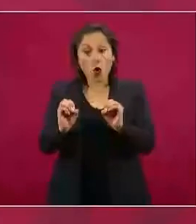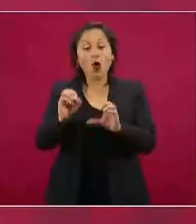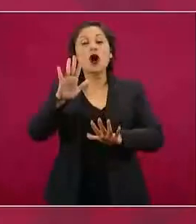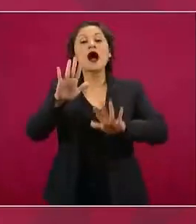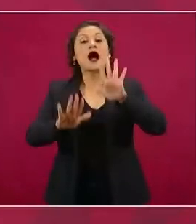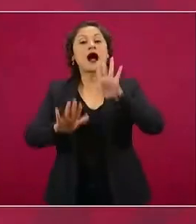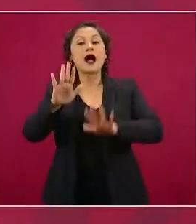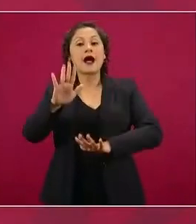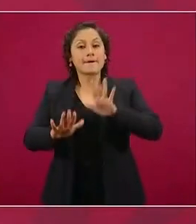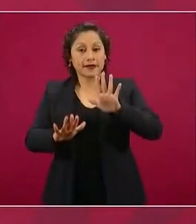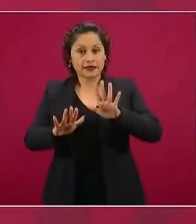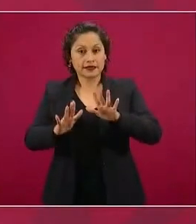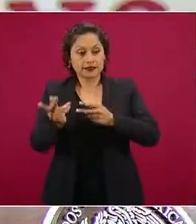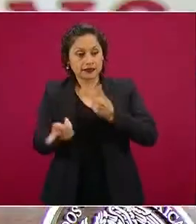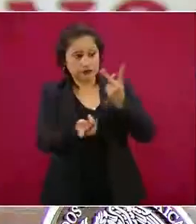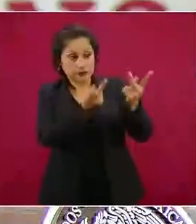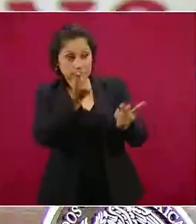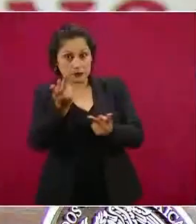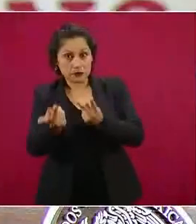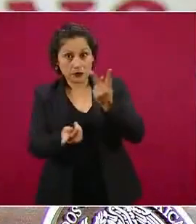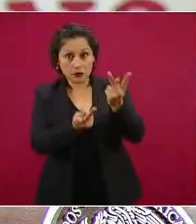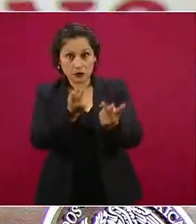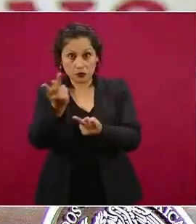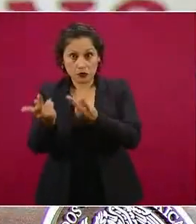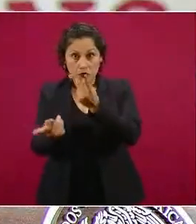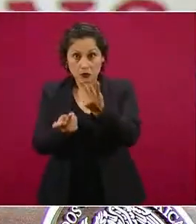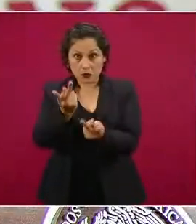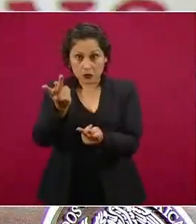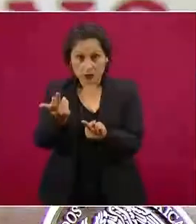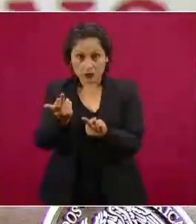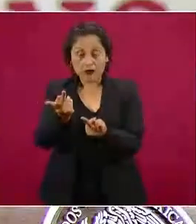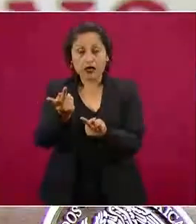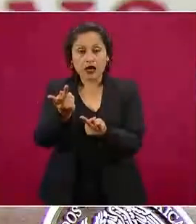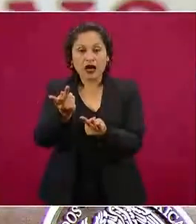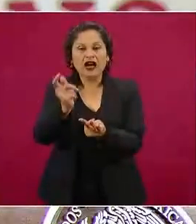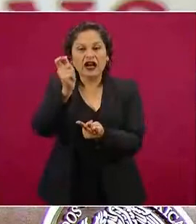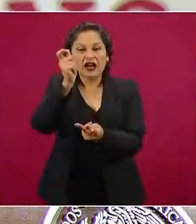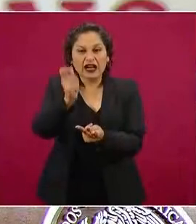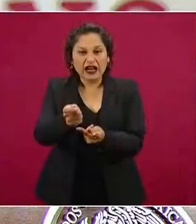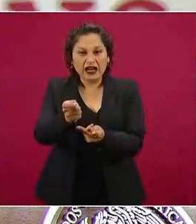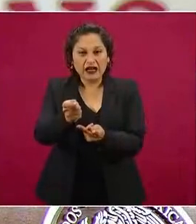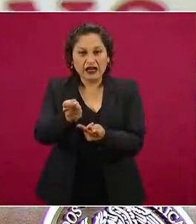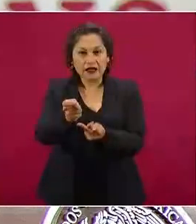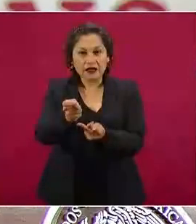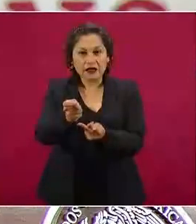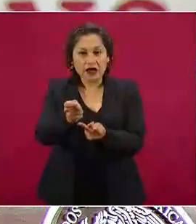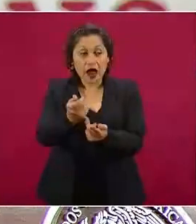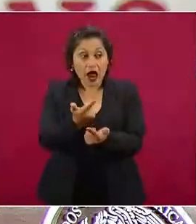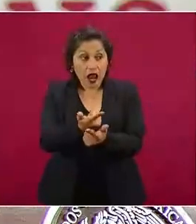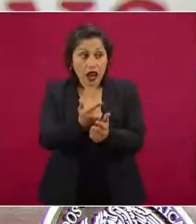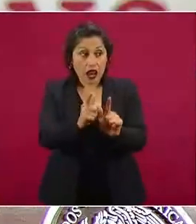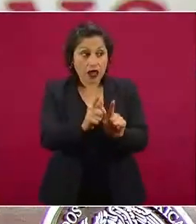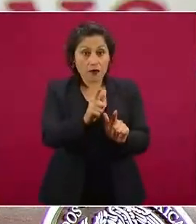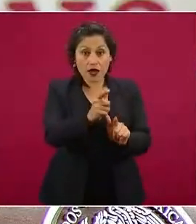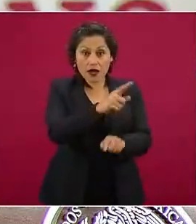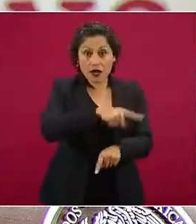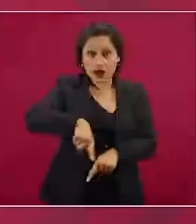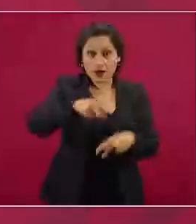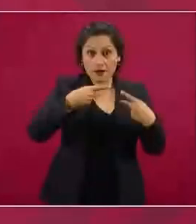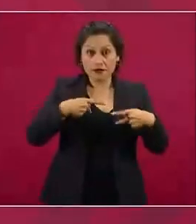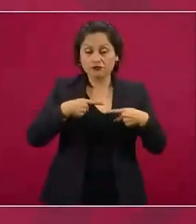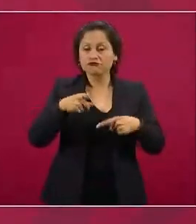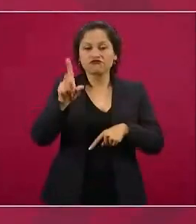la hacen para tener la opinión solo de un sector o de